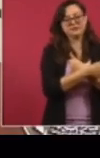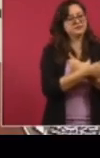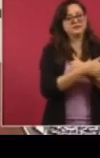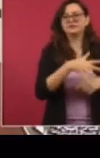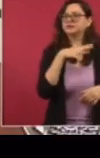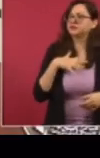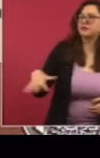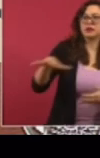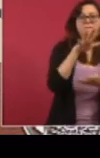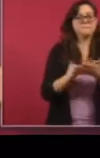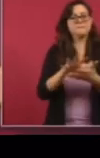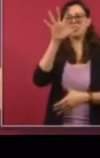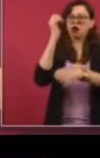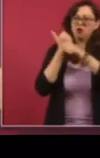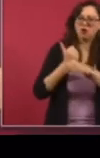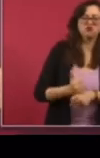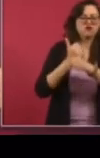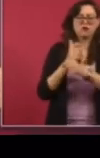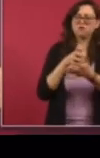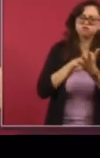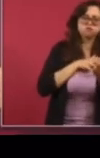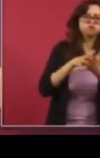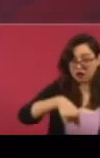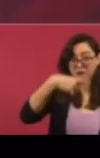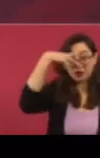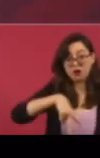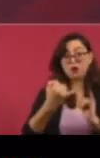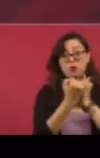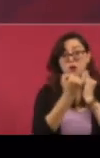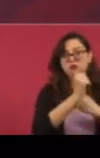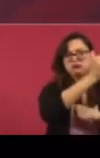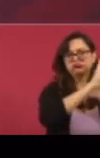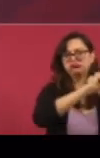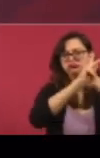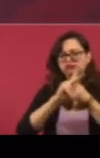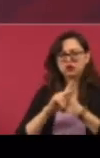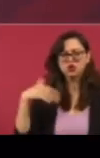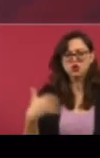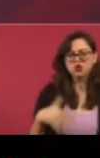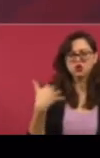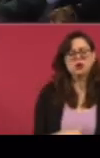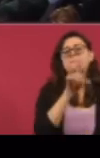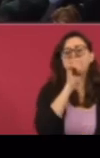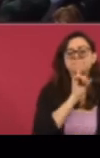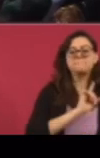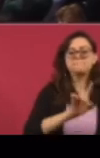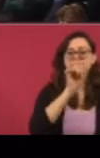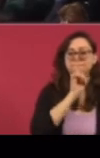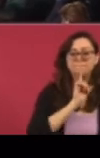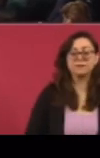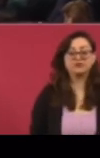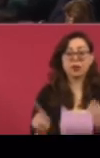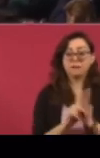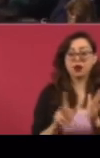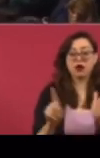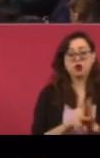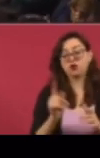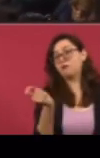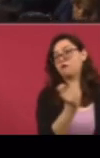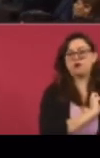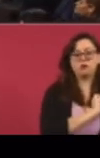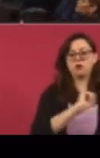ataca Obrador y estos grupos de poder económico son los que nos dan de comer al mundo